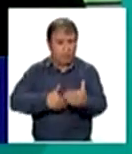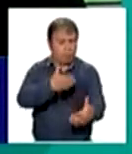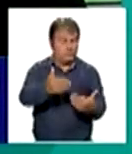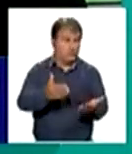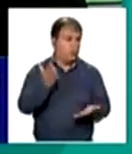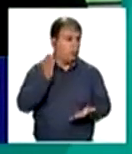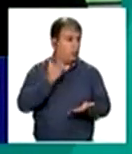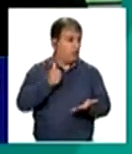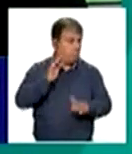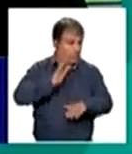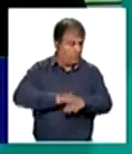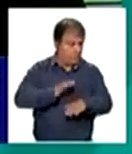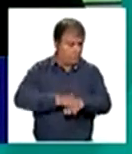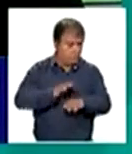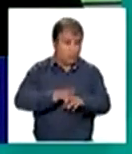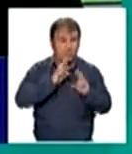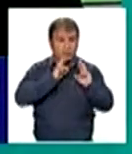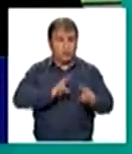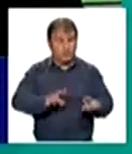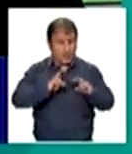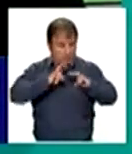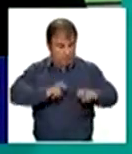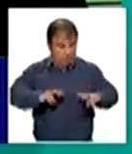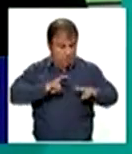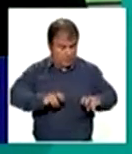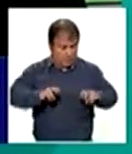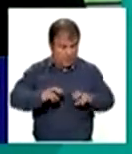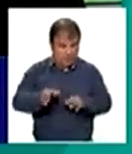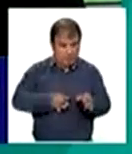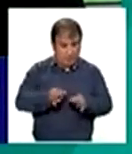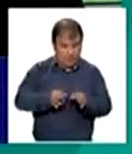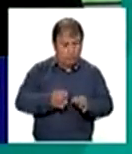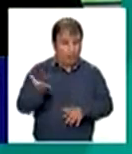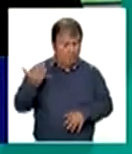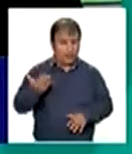notificación por un resultado analítico adverso, como bien lo dijo Gerson.